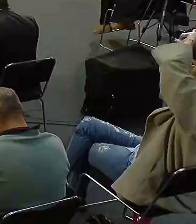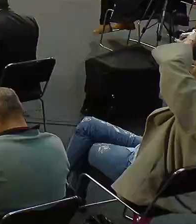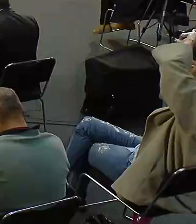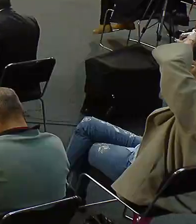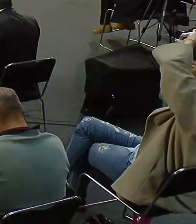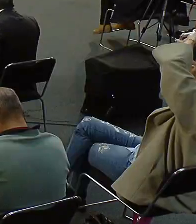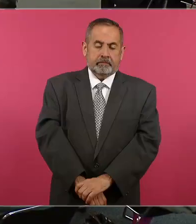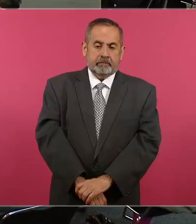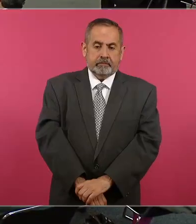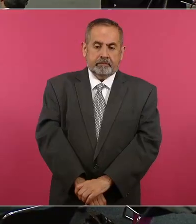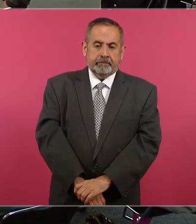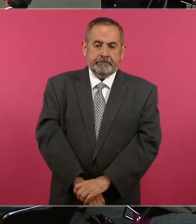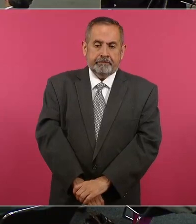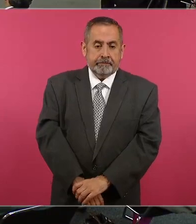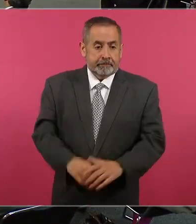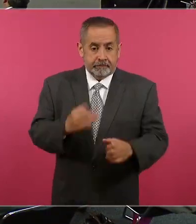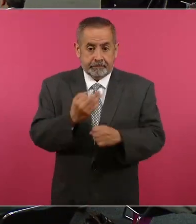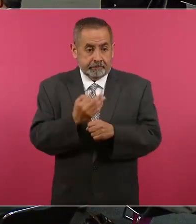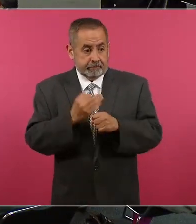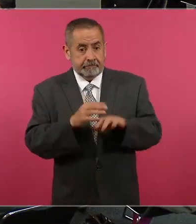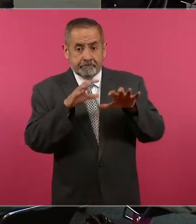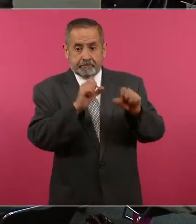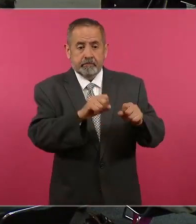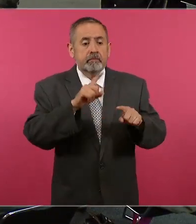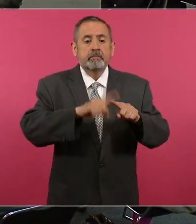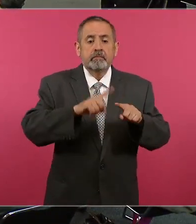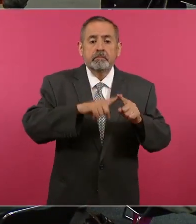Porque cuando el gobierno